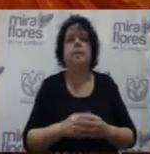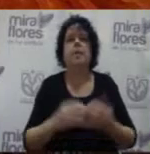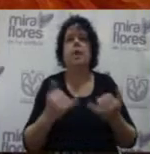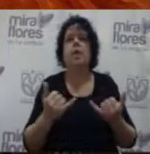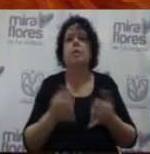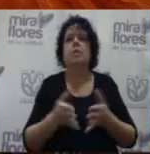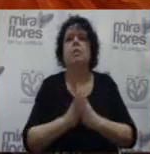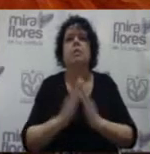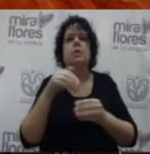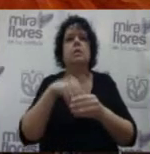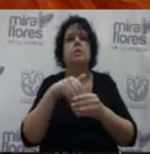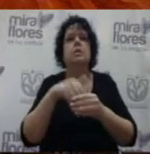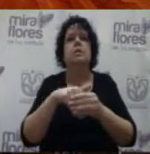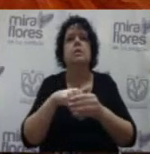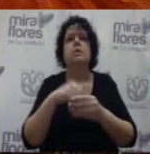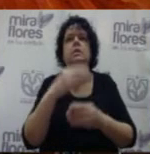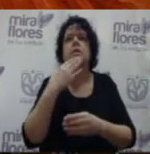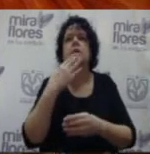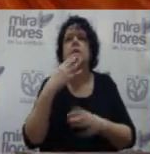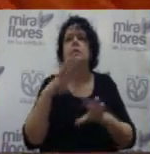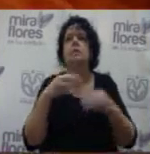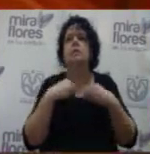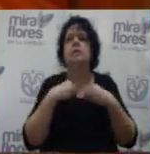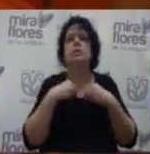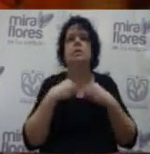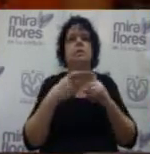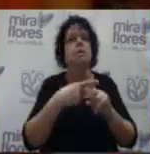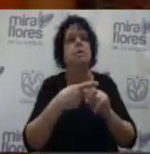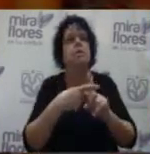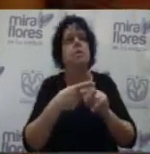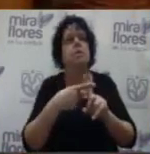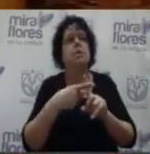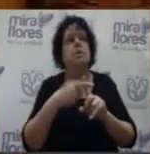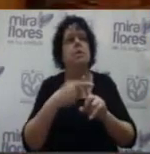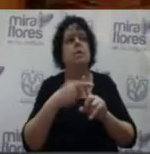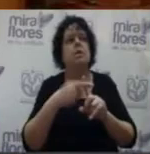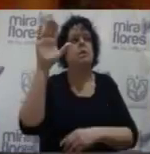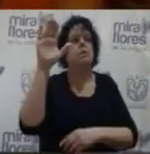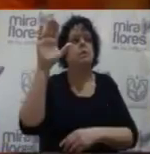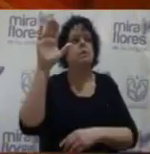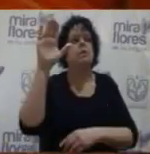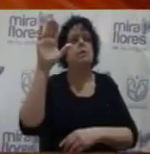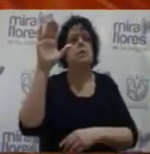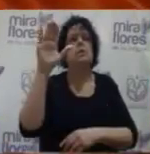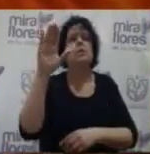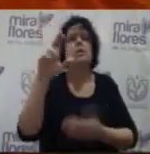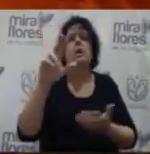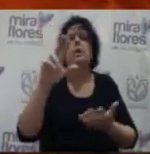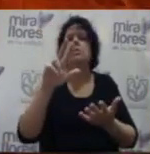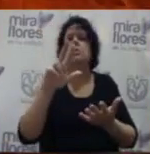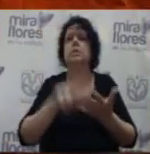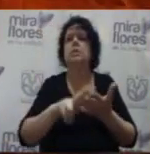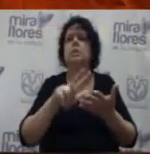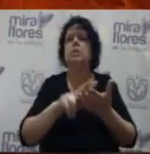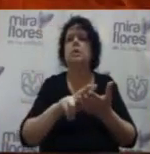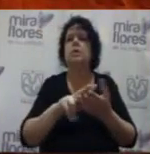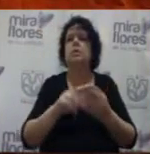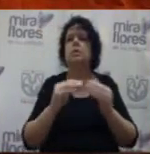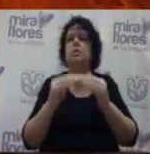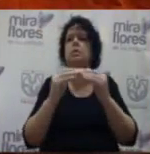voto. Los que estén a favor de aprobar este proyecto, sírvanse expresar en señal de conformidad. Se aprueba también por unanimidad de